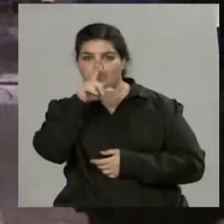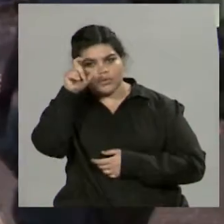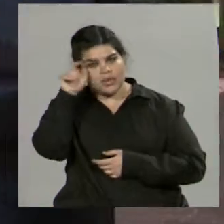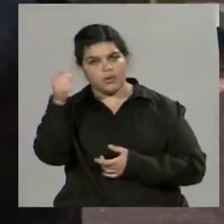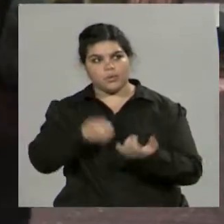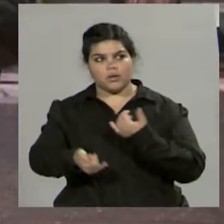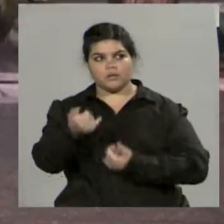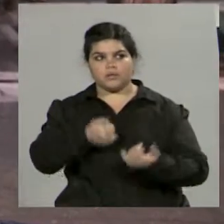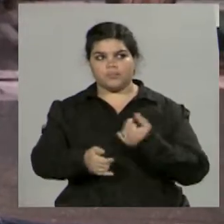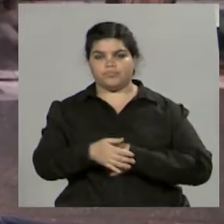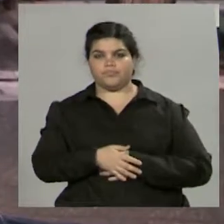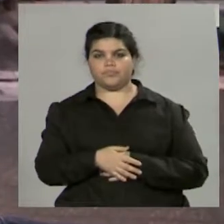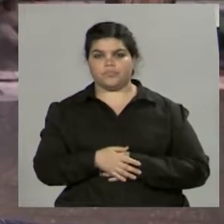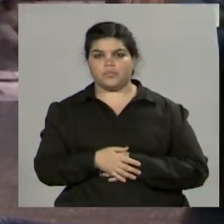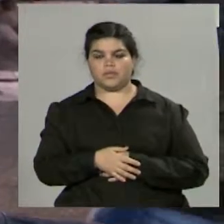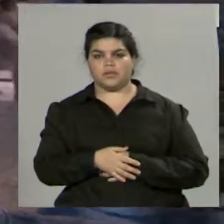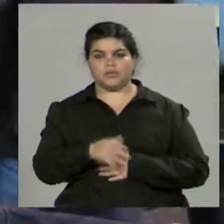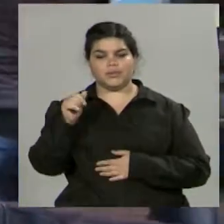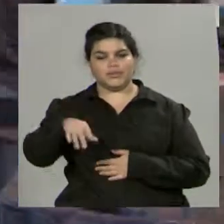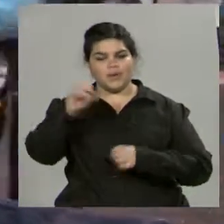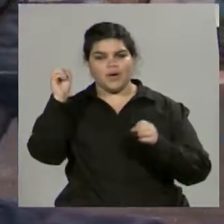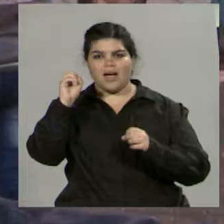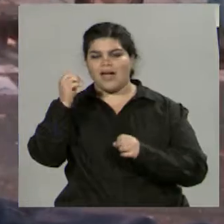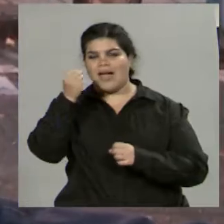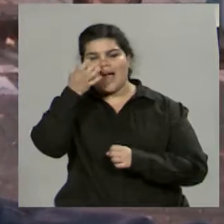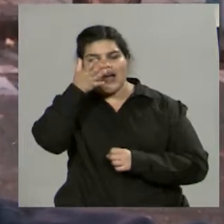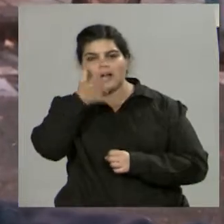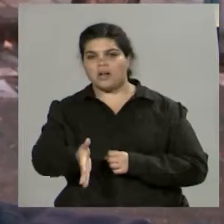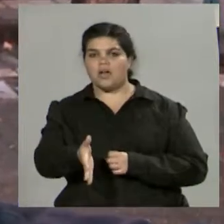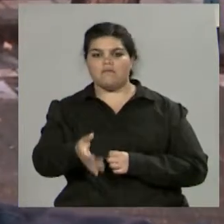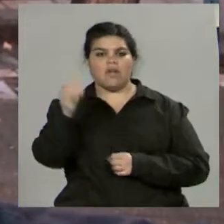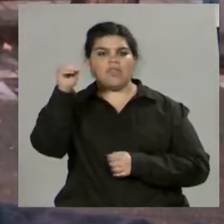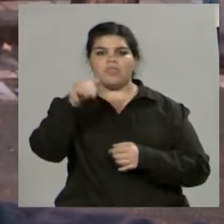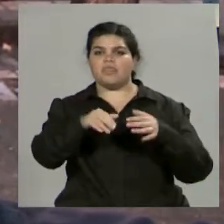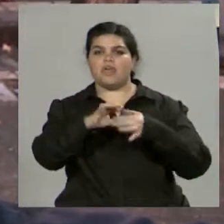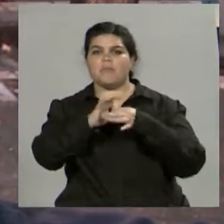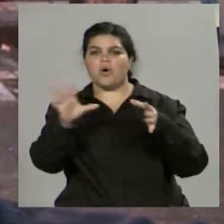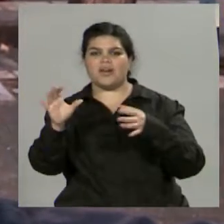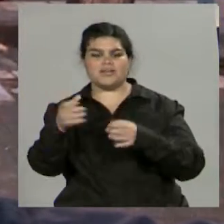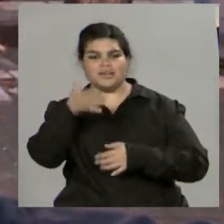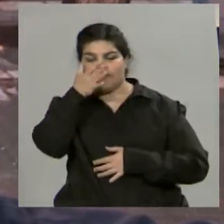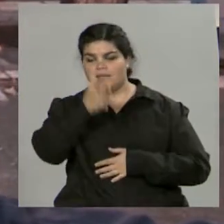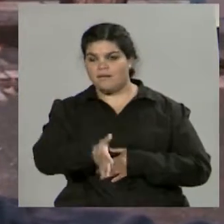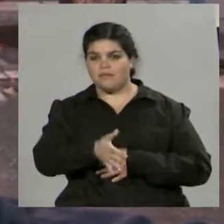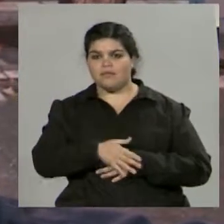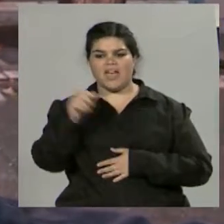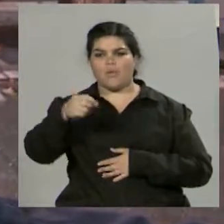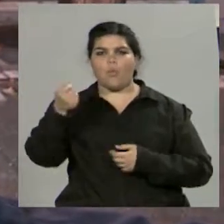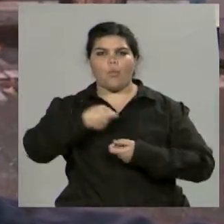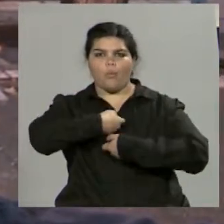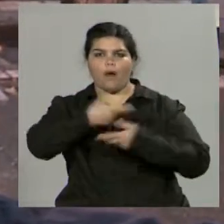Sí, es un hecho gravísimo para la democracia y que nos tiene que preocupar a todos los trabajadores por igual. Se trata no de cualquier